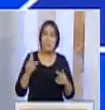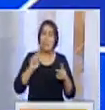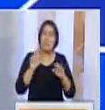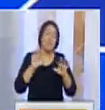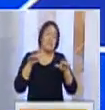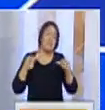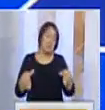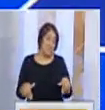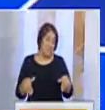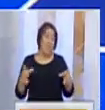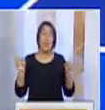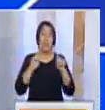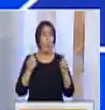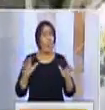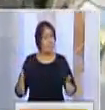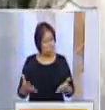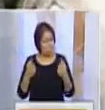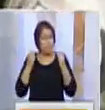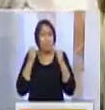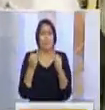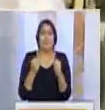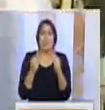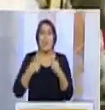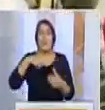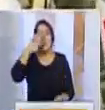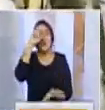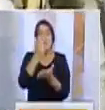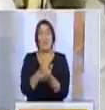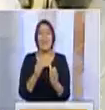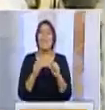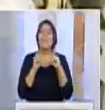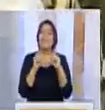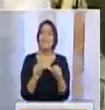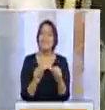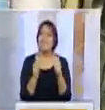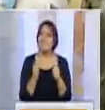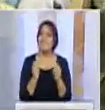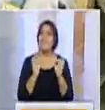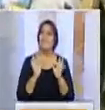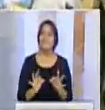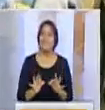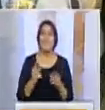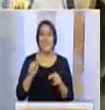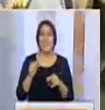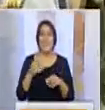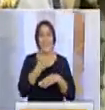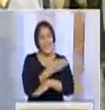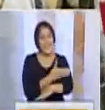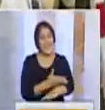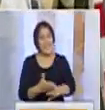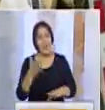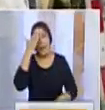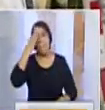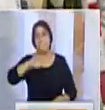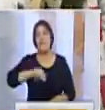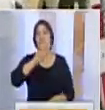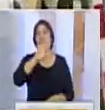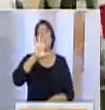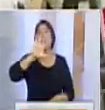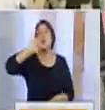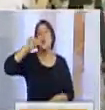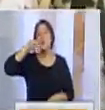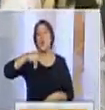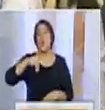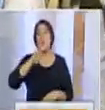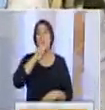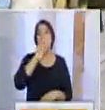al contrario, nos ha fortalecido. Y creo que vamos a salir muy bien. Y vamos a hacer historia mañana, el 25 de junio de